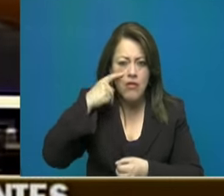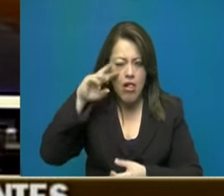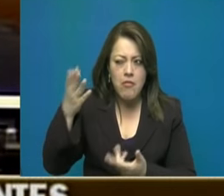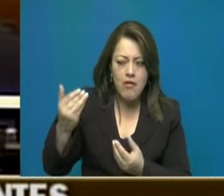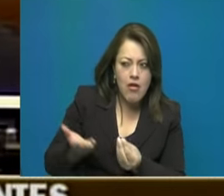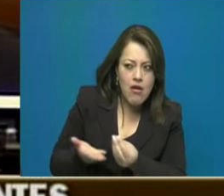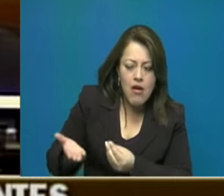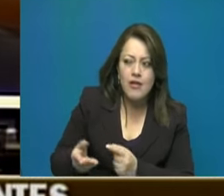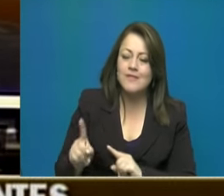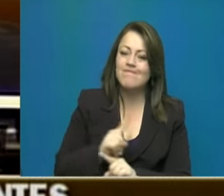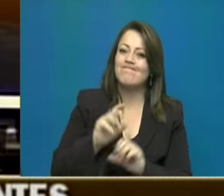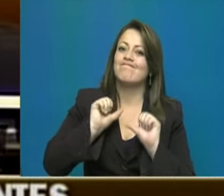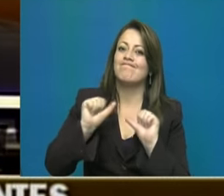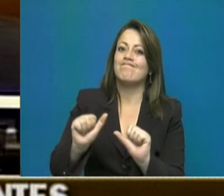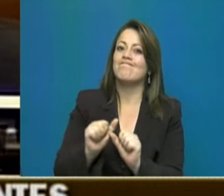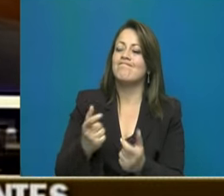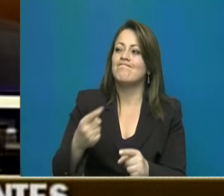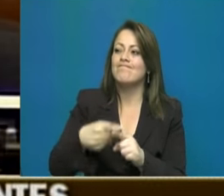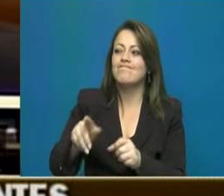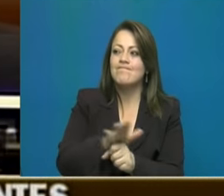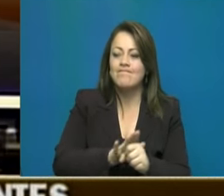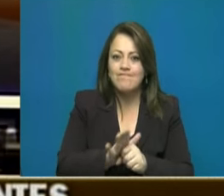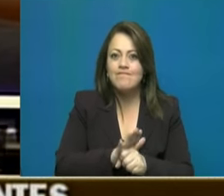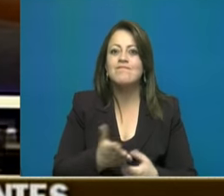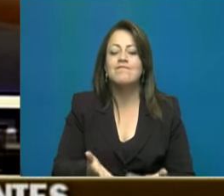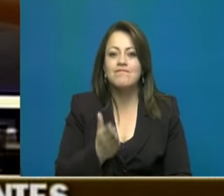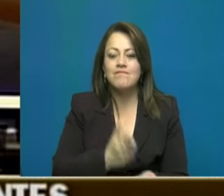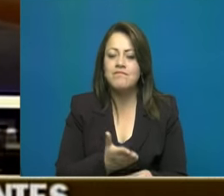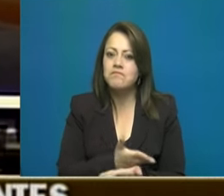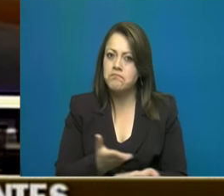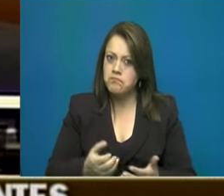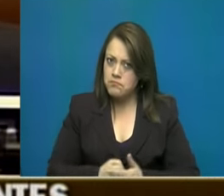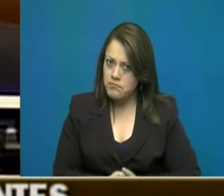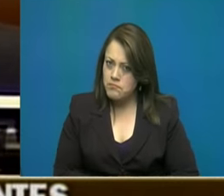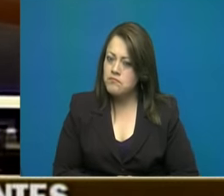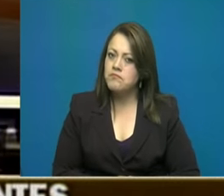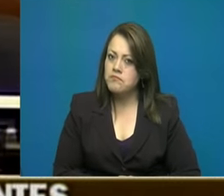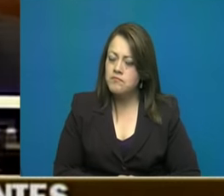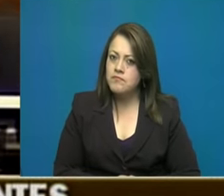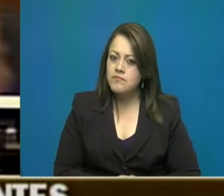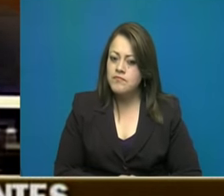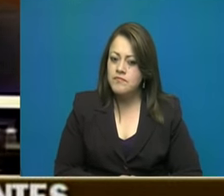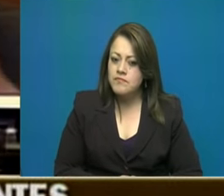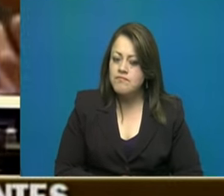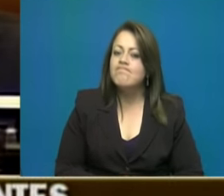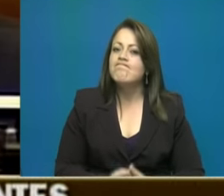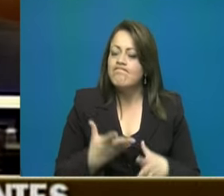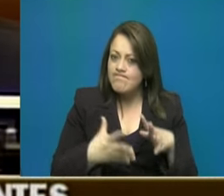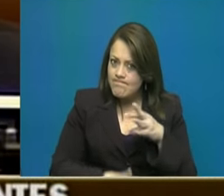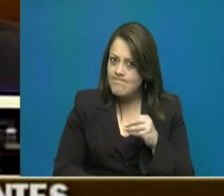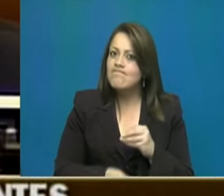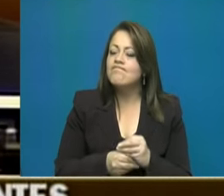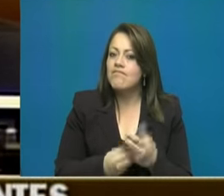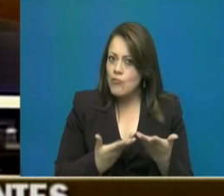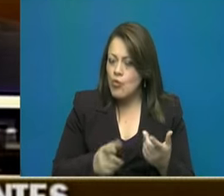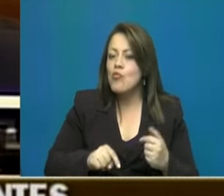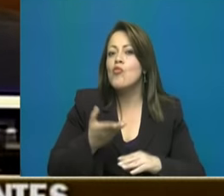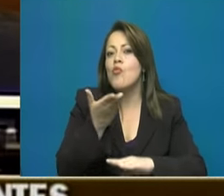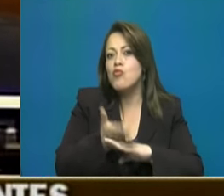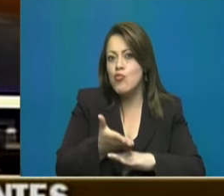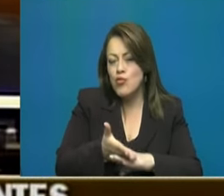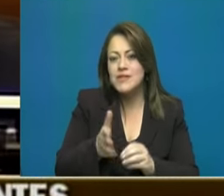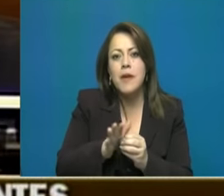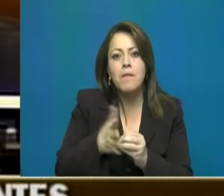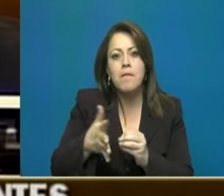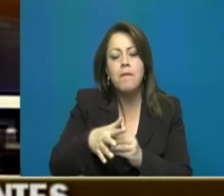instituciones para hacer política en beneficio de un candidato en particular. Hay que, y eso fue parte de una de las propuestas del Polo, porque